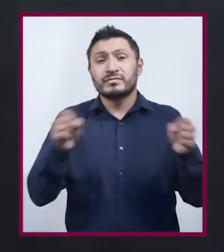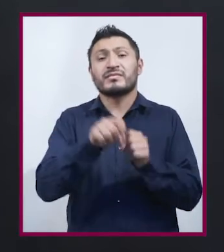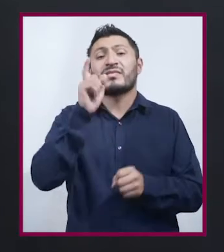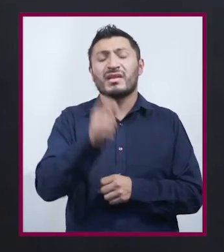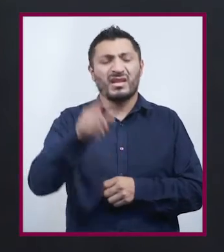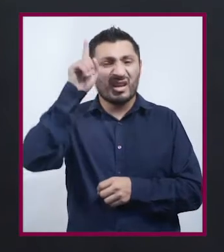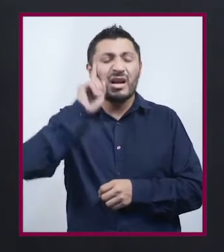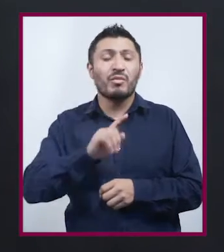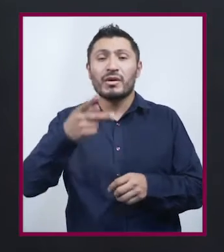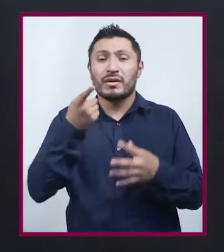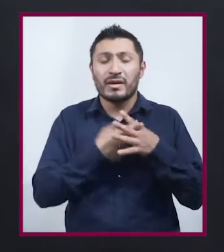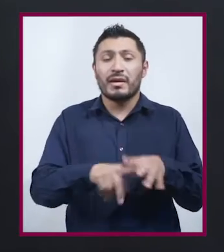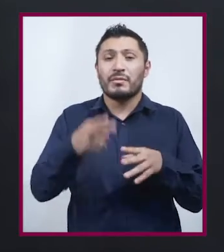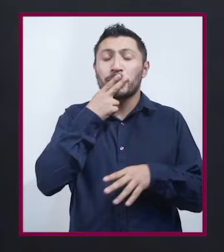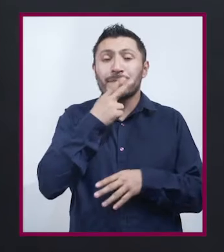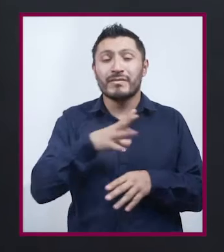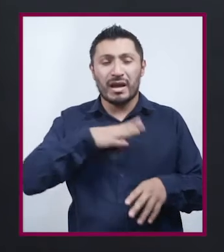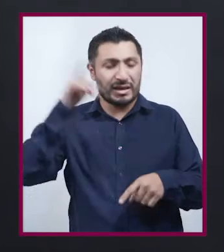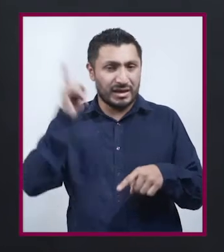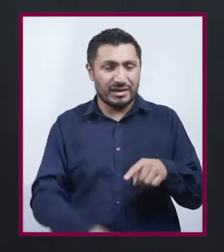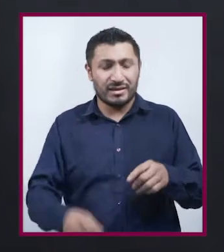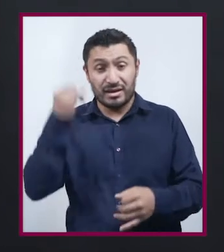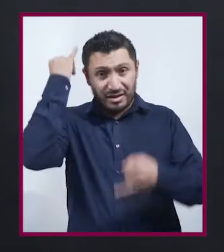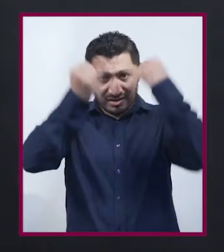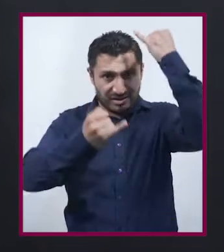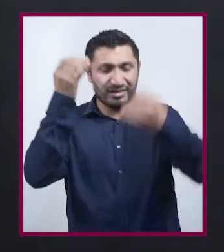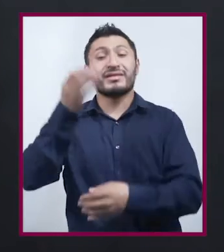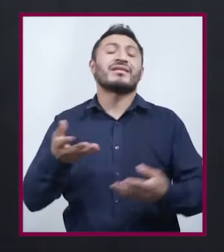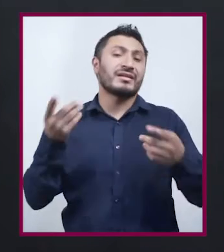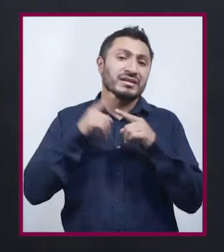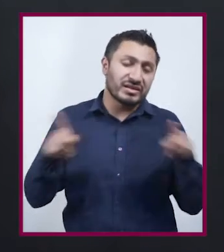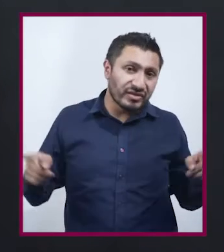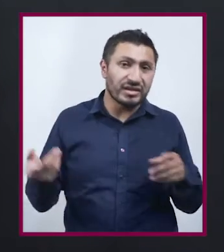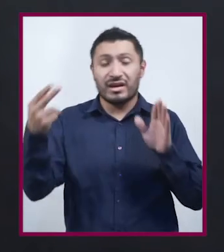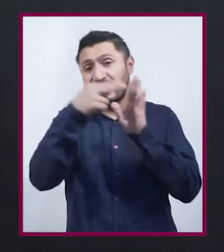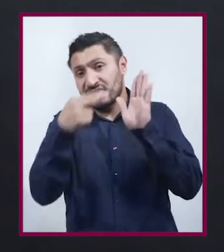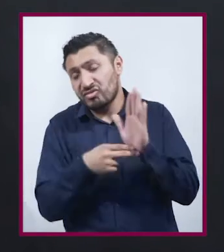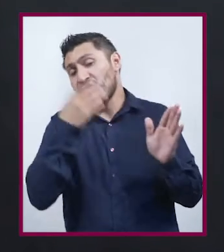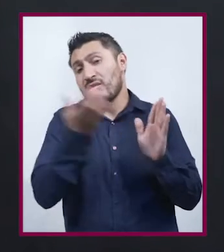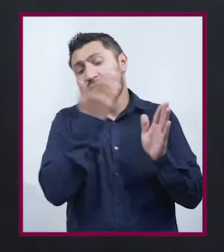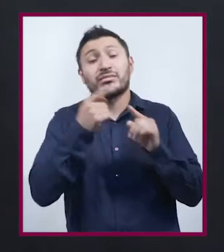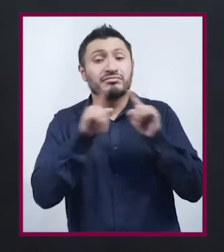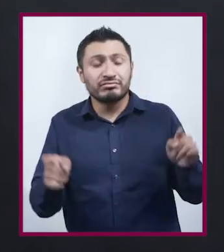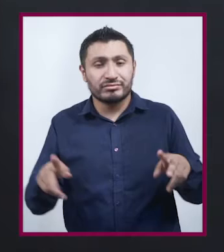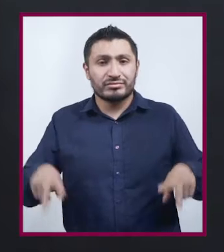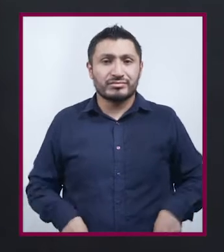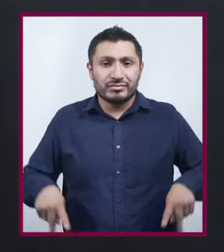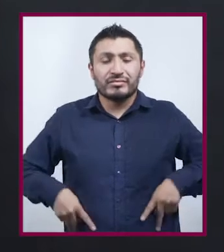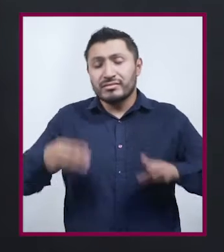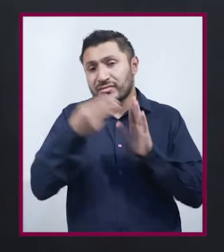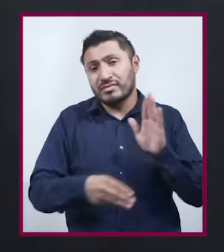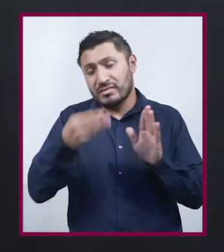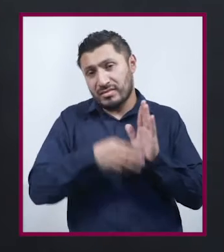la mujer comenzó a usarlo. Rompió con muchísimos paradigmas, normas establecidas y costumbres. Los pantalones